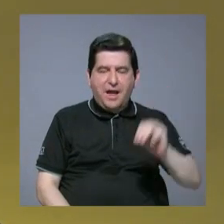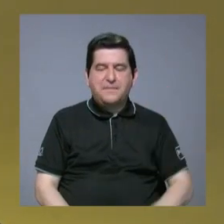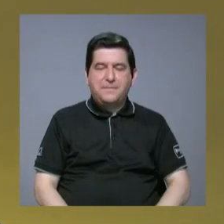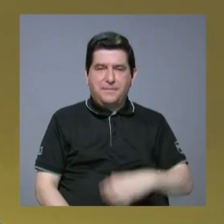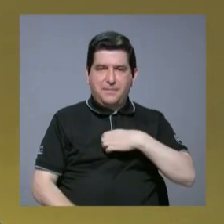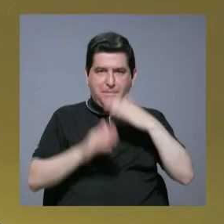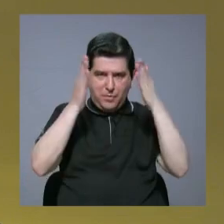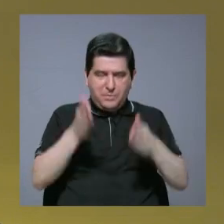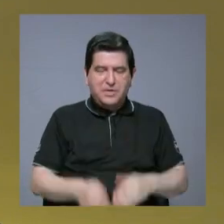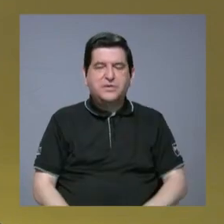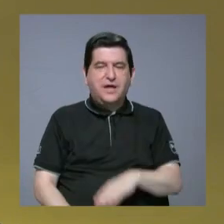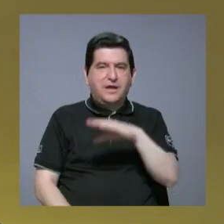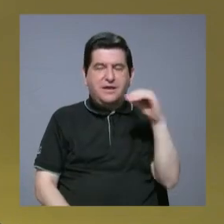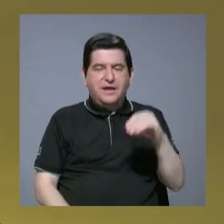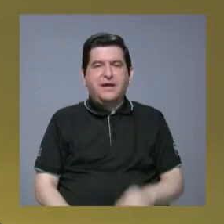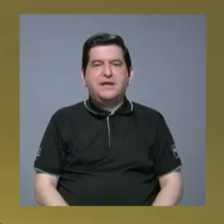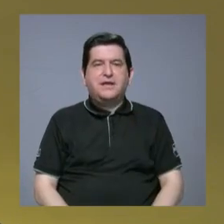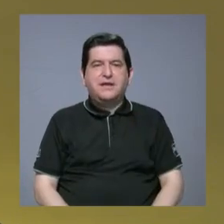editora del